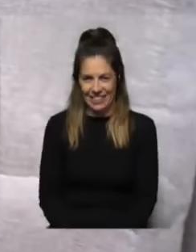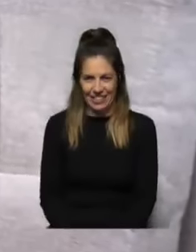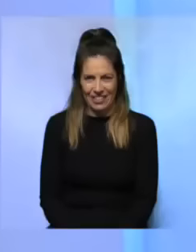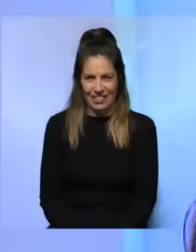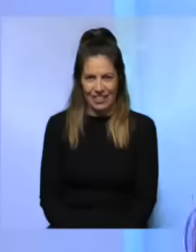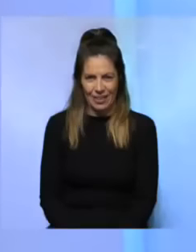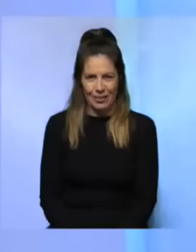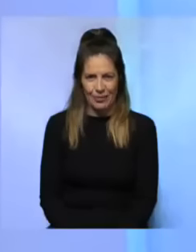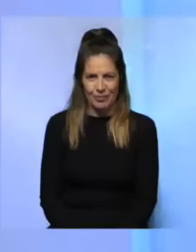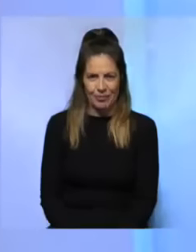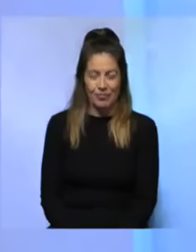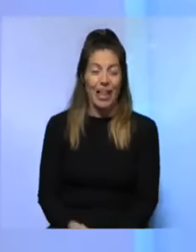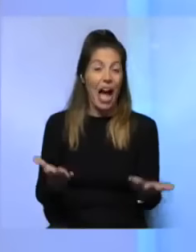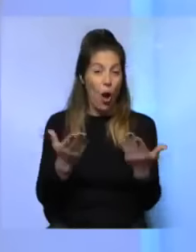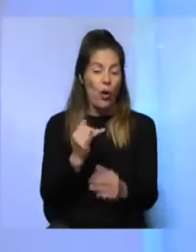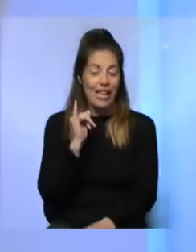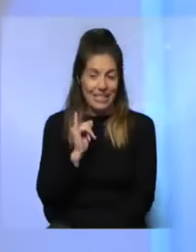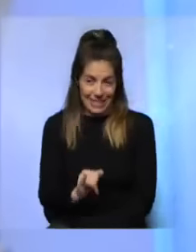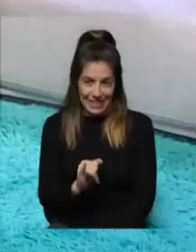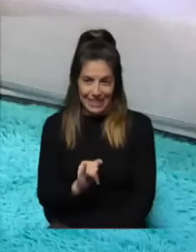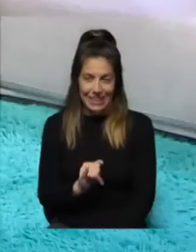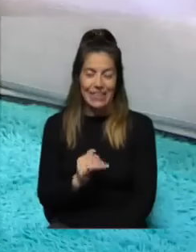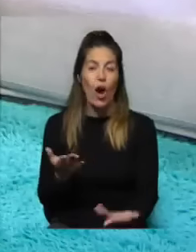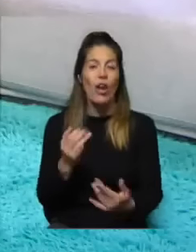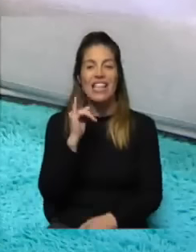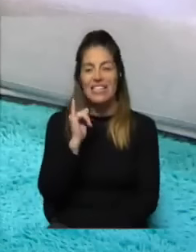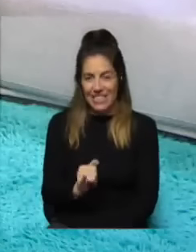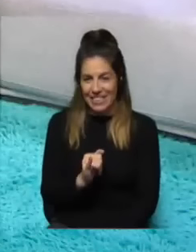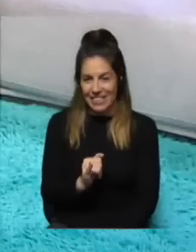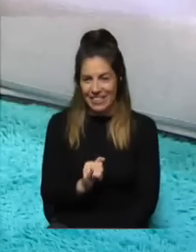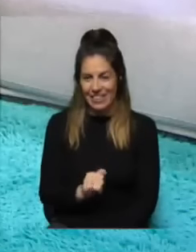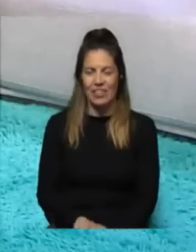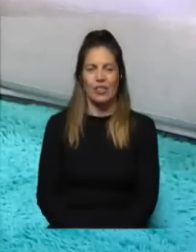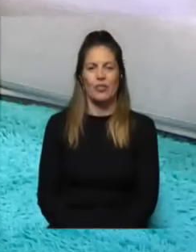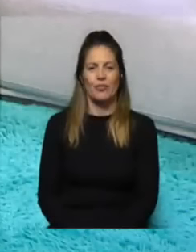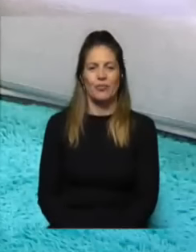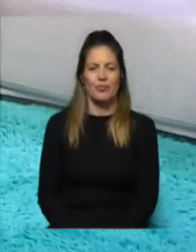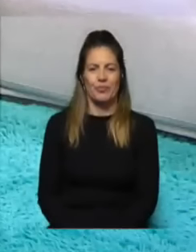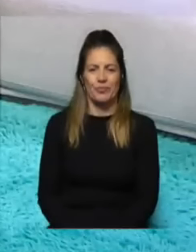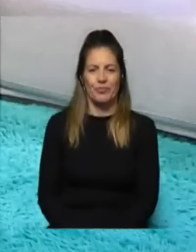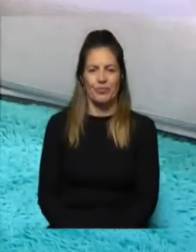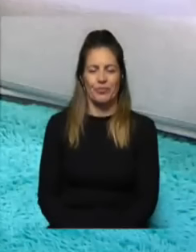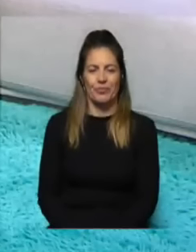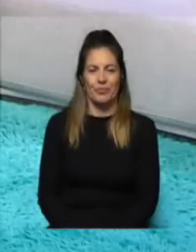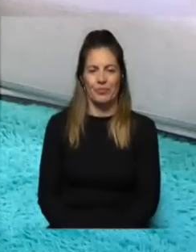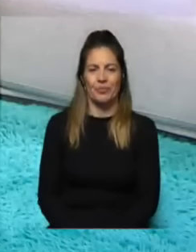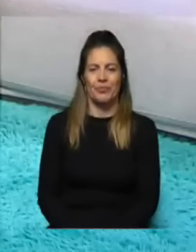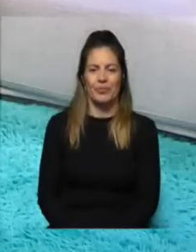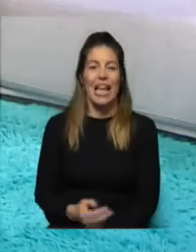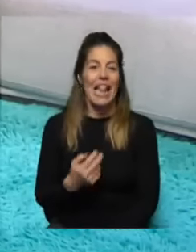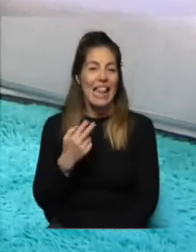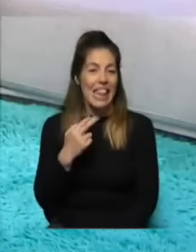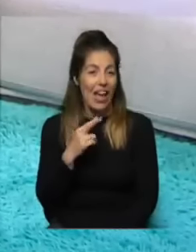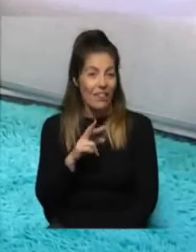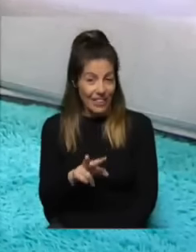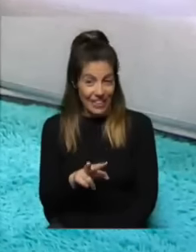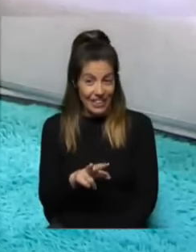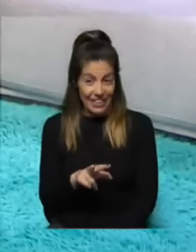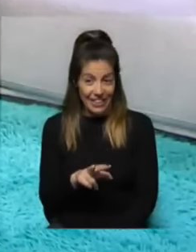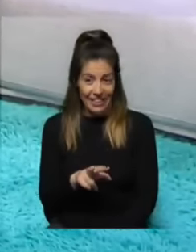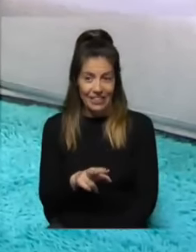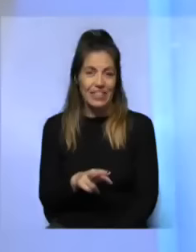cogote! Ahora sí. Sí. ¡Sí! ¿Estás preparado? Sí. No, bueno, Vos sabés que la vi entre está cámaras. Está radiante. Y